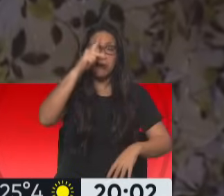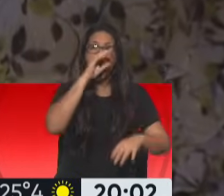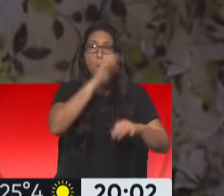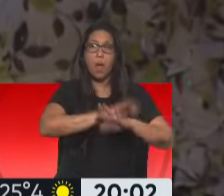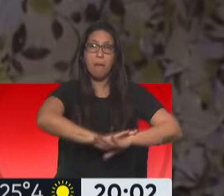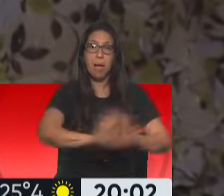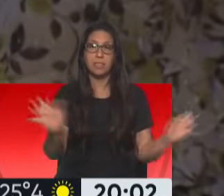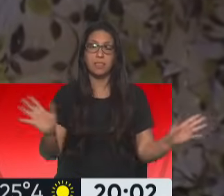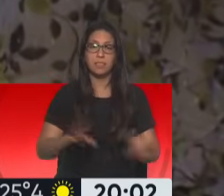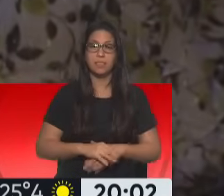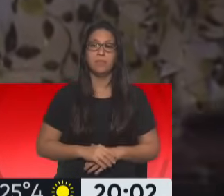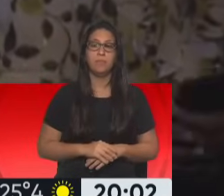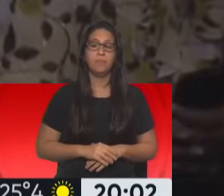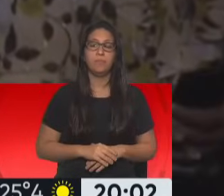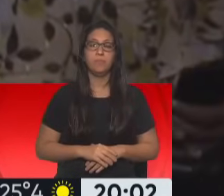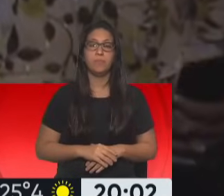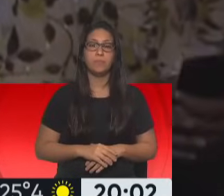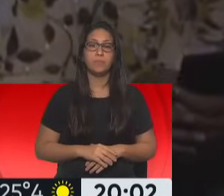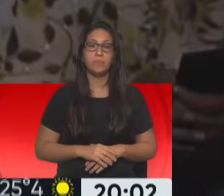más!